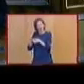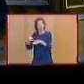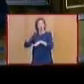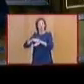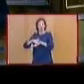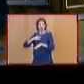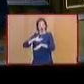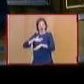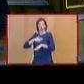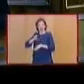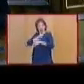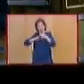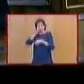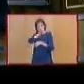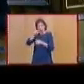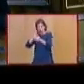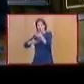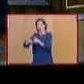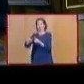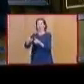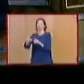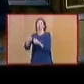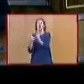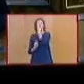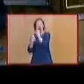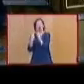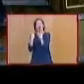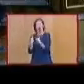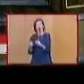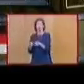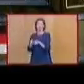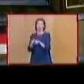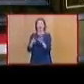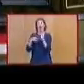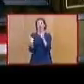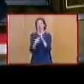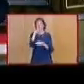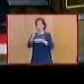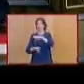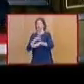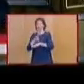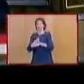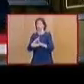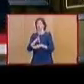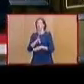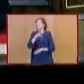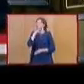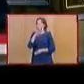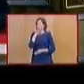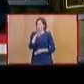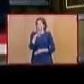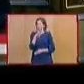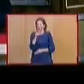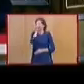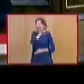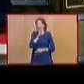y que tendrán que desarrollarse en muchos casos como leyes en esta legislatura porque Canarias no puede retroceder y debe avanzar.